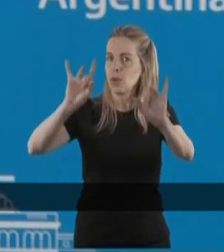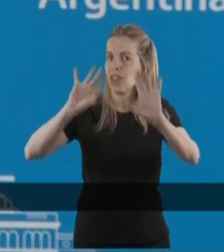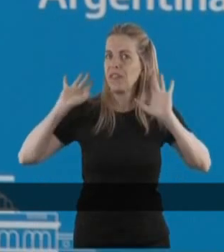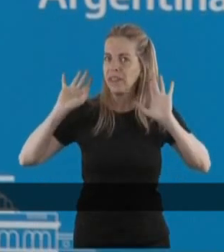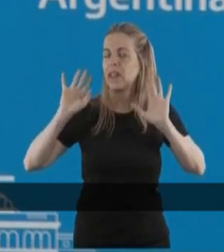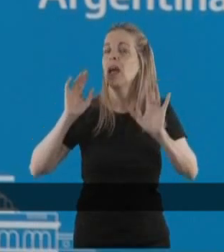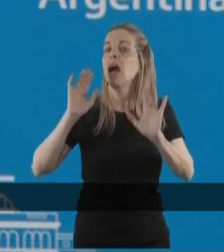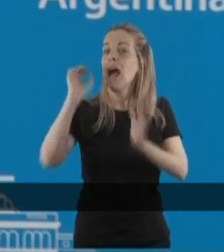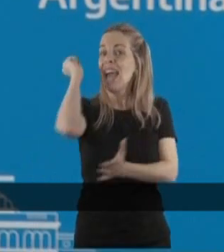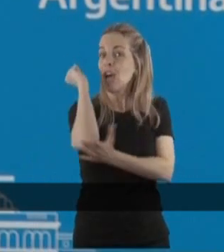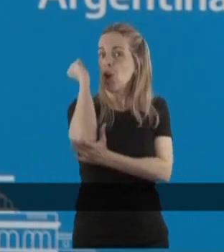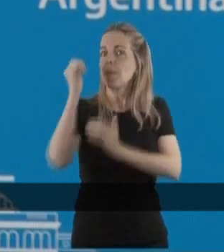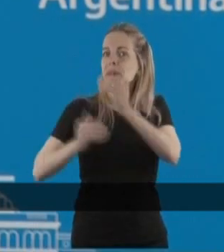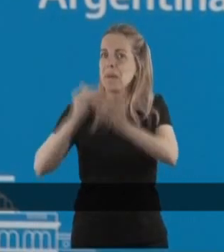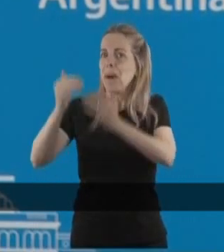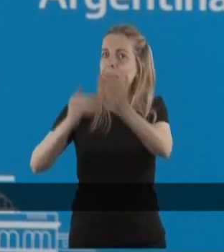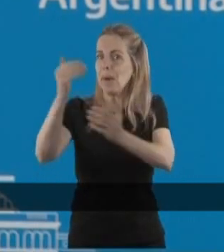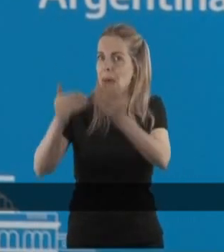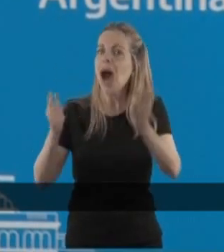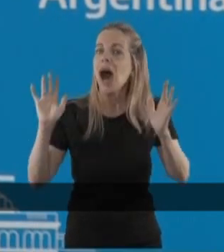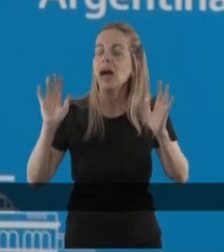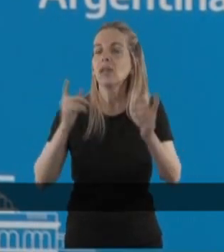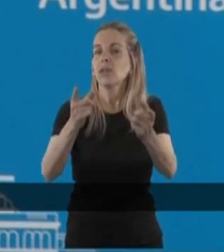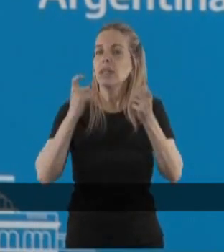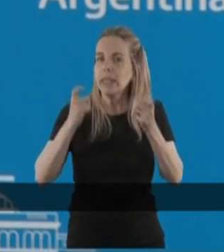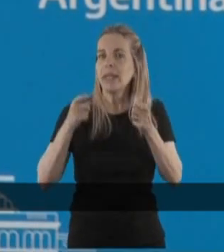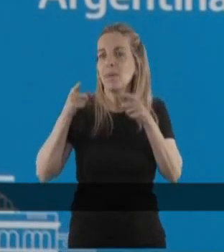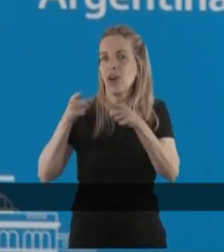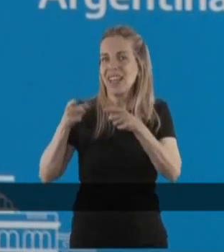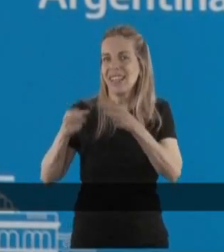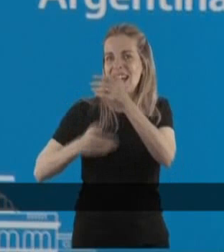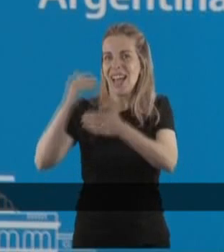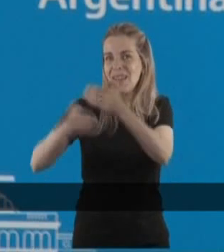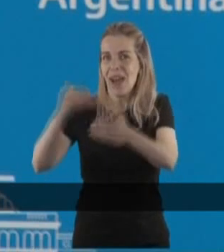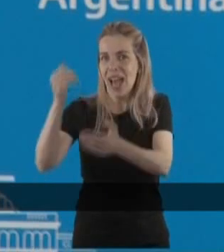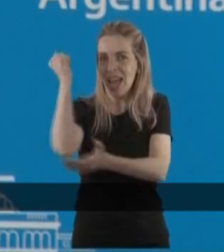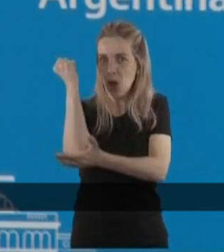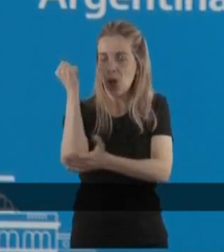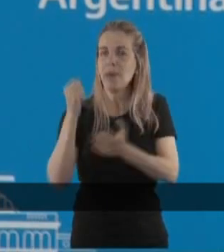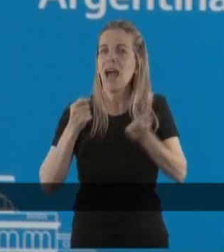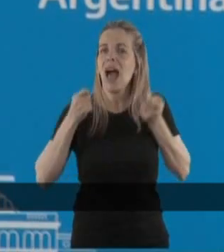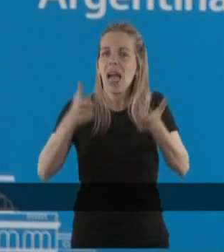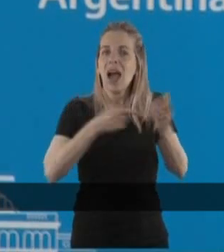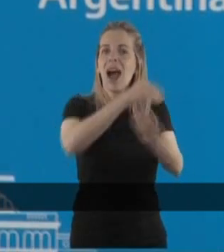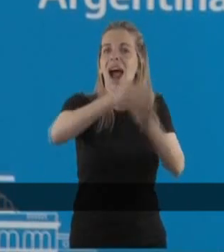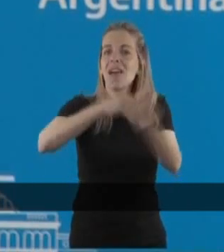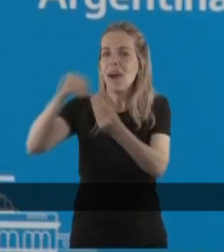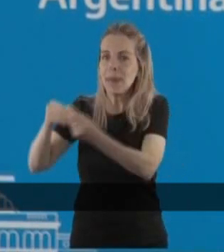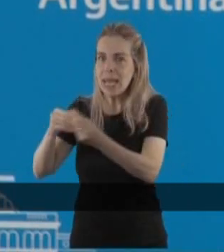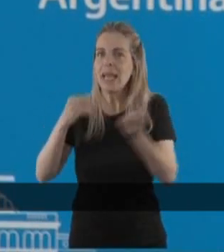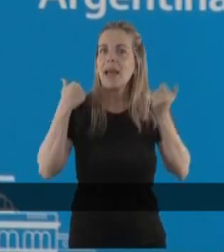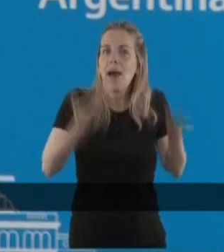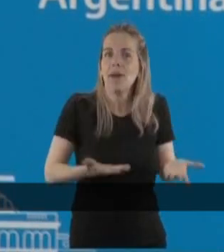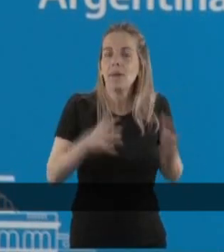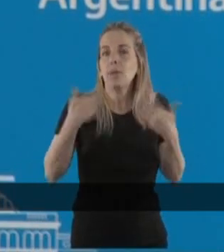crecimiento económico, las cifras macroeconómicas así lo muestran, necesitamos que ese crecimiento llegue a cada familia, para que llegue a cada familia hay temas